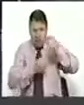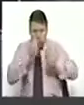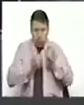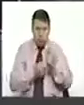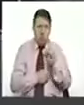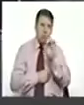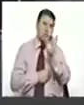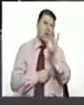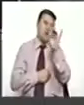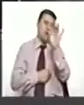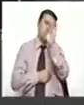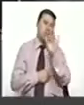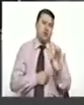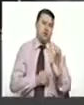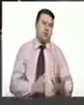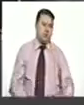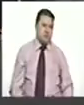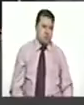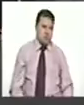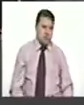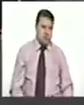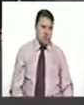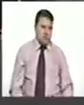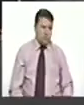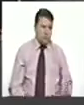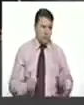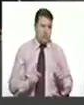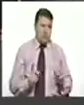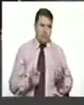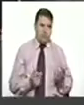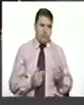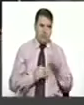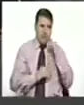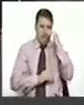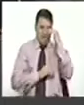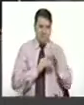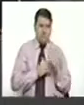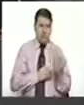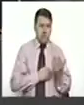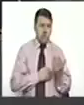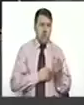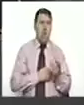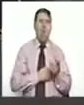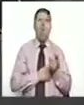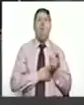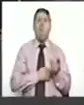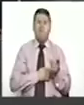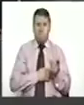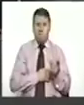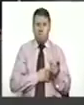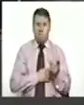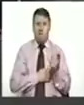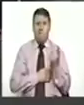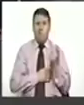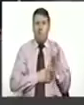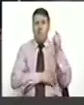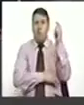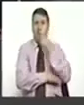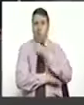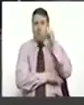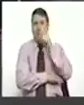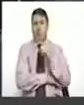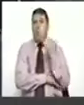El 15%. Y no es menos, porque todavía hay unas exploraciones